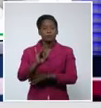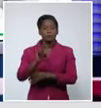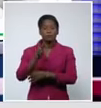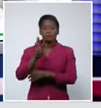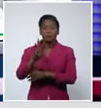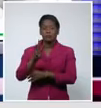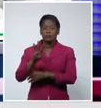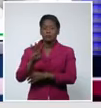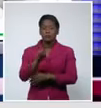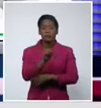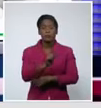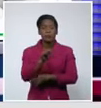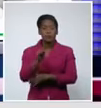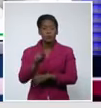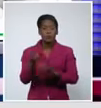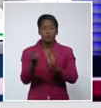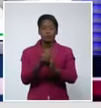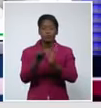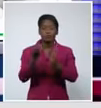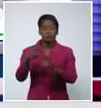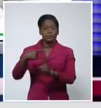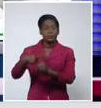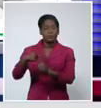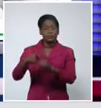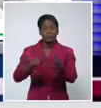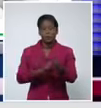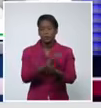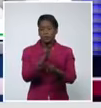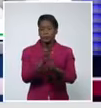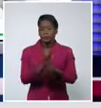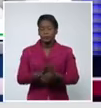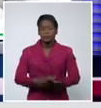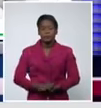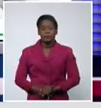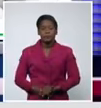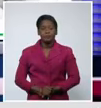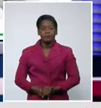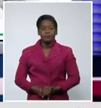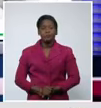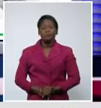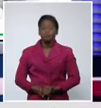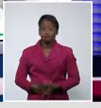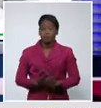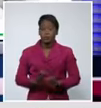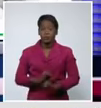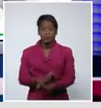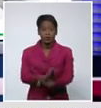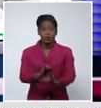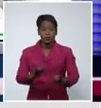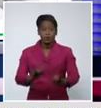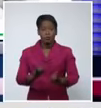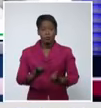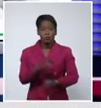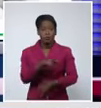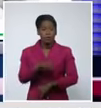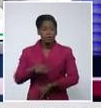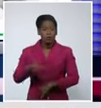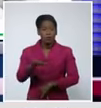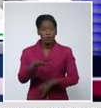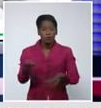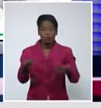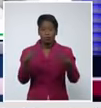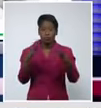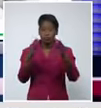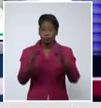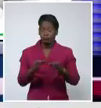734 casos positivos a la COVID-19, se informan hoy. También el fallecimiento